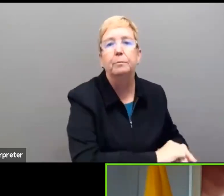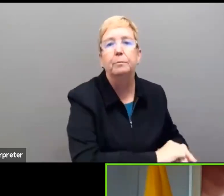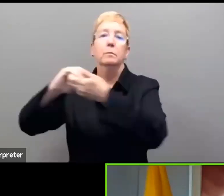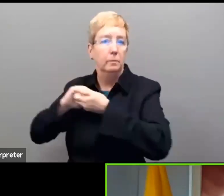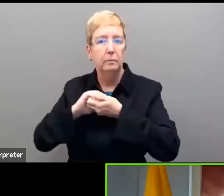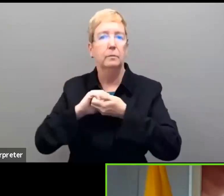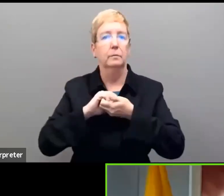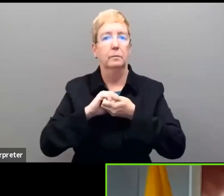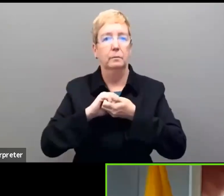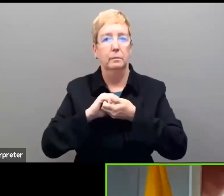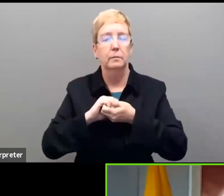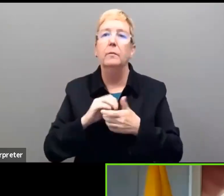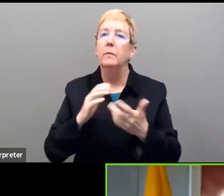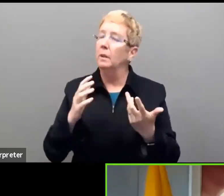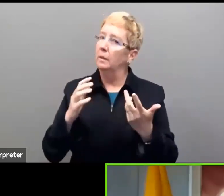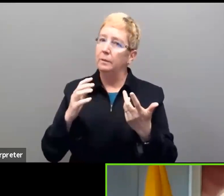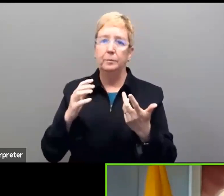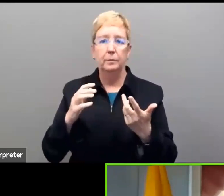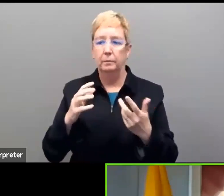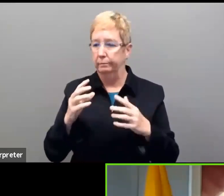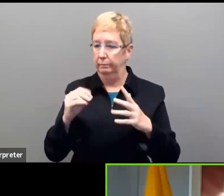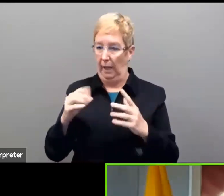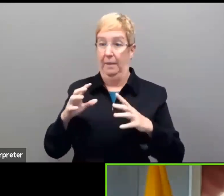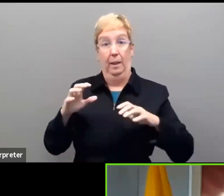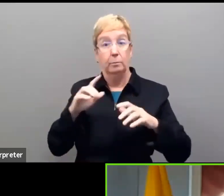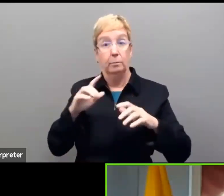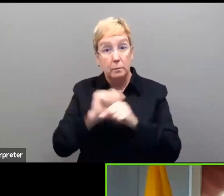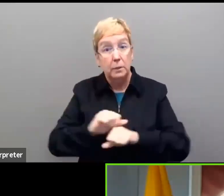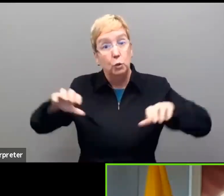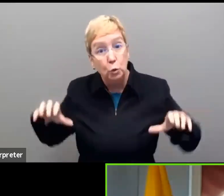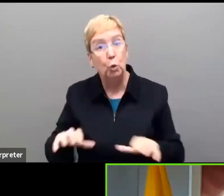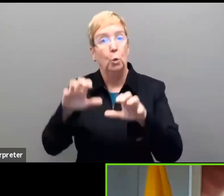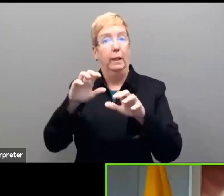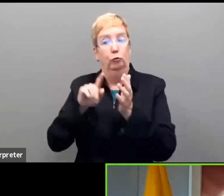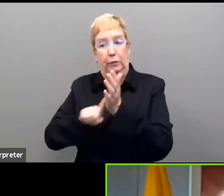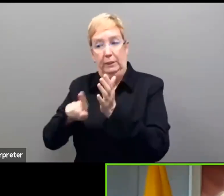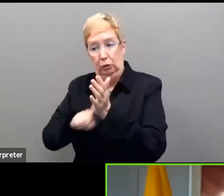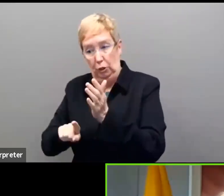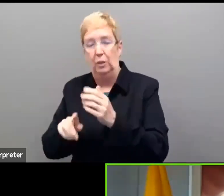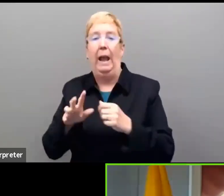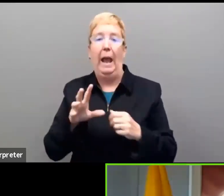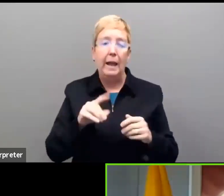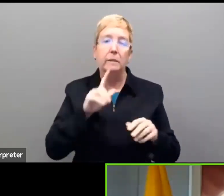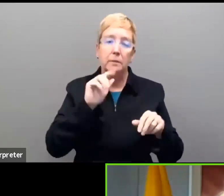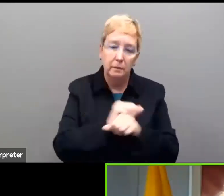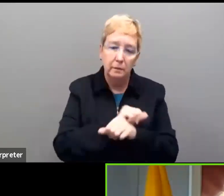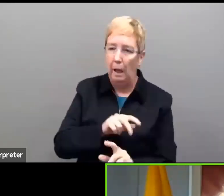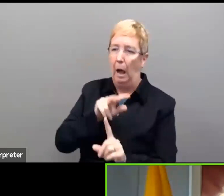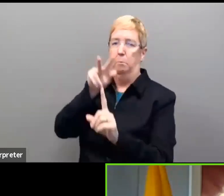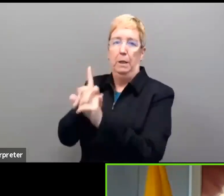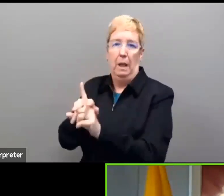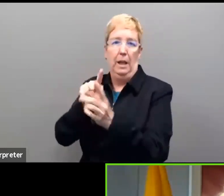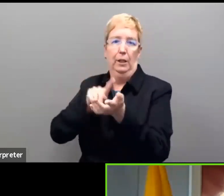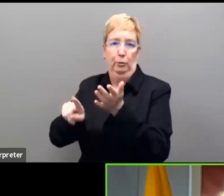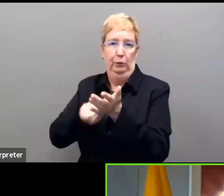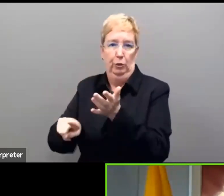que los nuevos mexicanos, así como yo, se sientan cómodos con la cantidad de investigación y trabajo científico